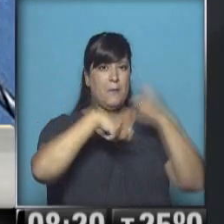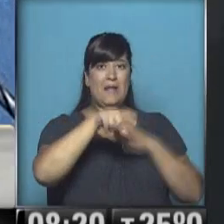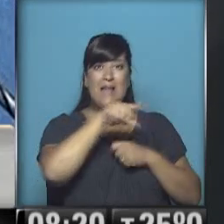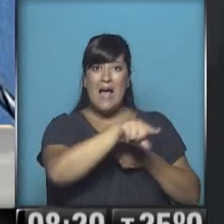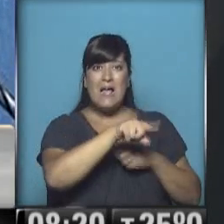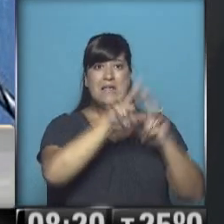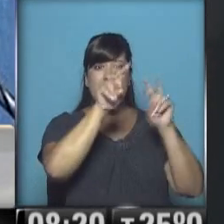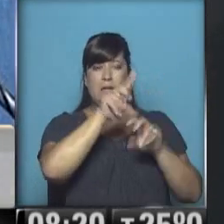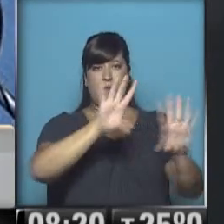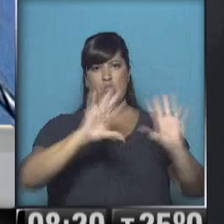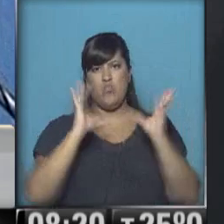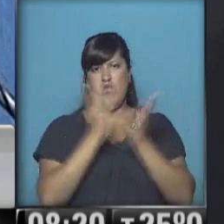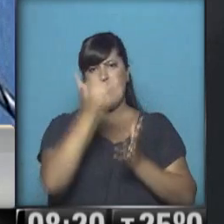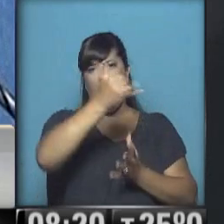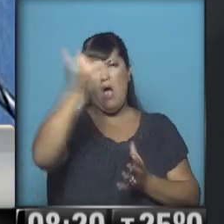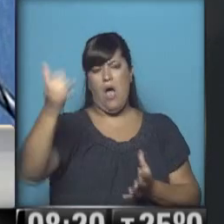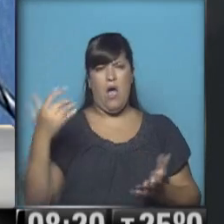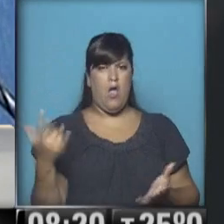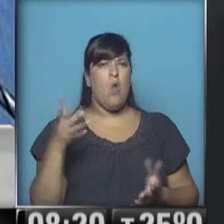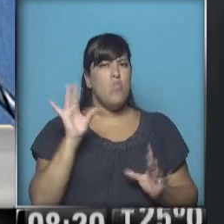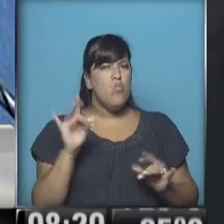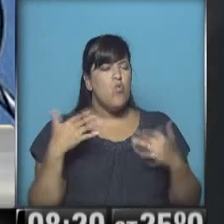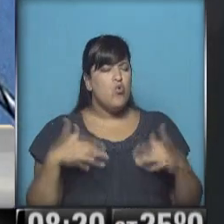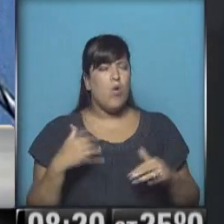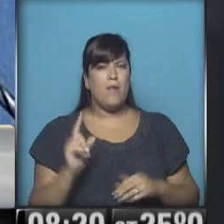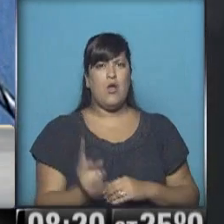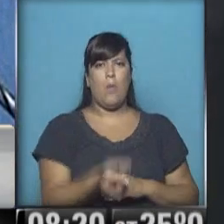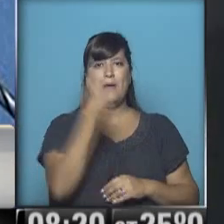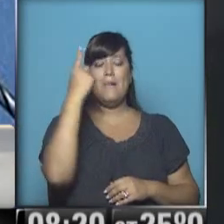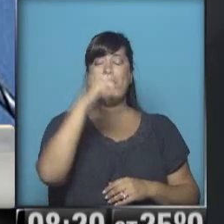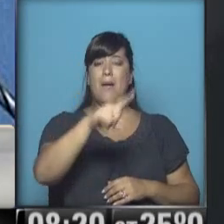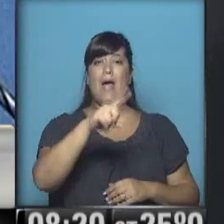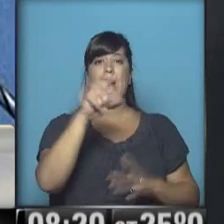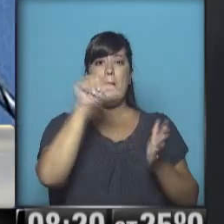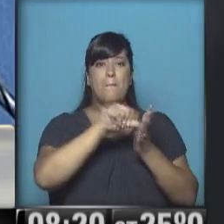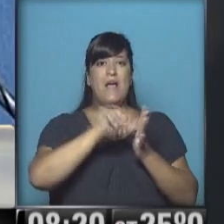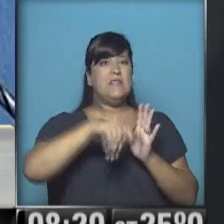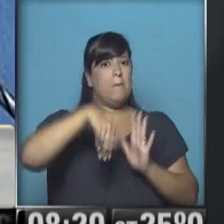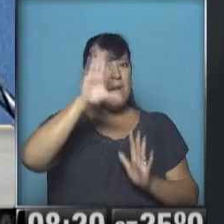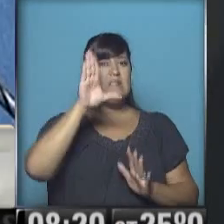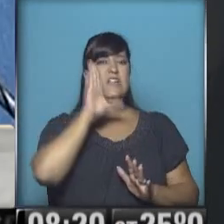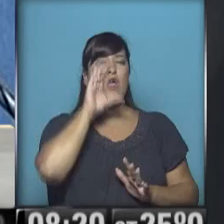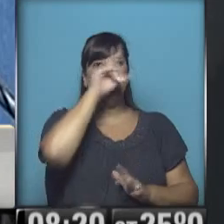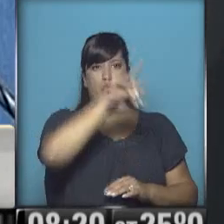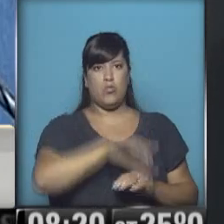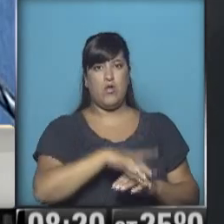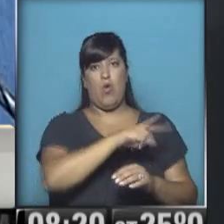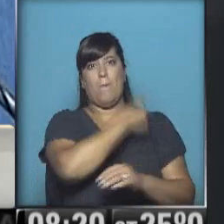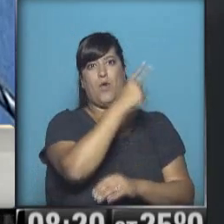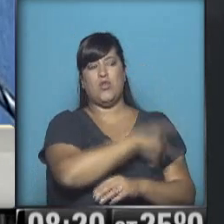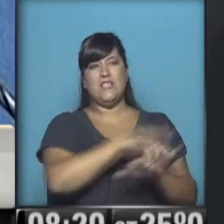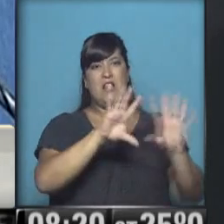de carácter mundial, extremadamente complejo. El primer país consumidor de drogas en el mundo es Estados Unidos, principal potencia del